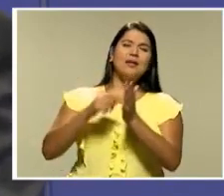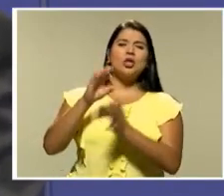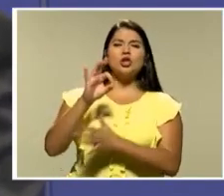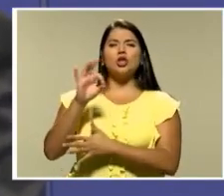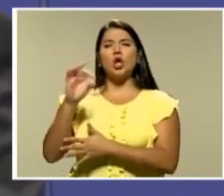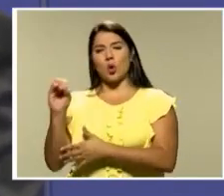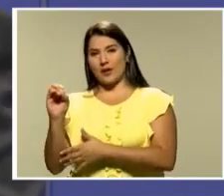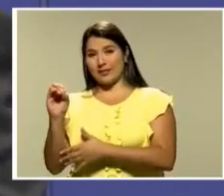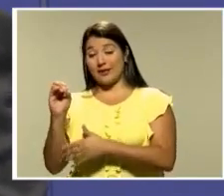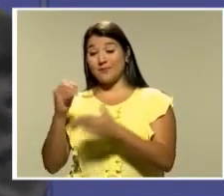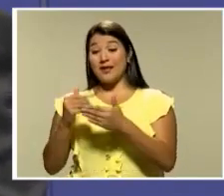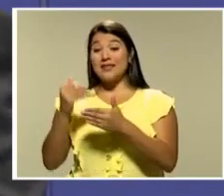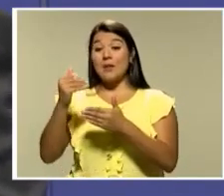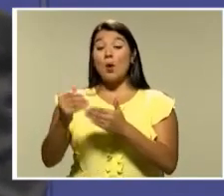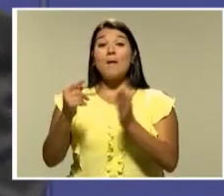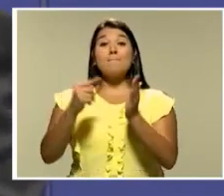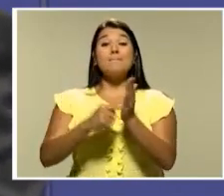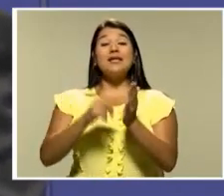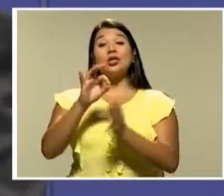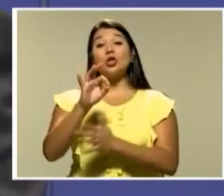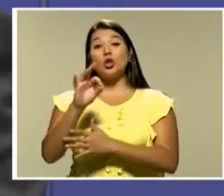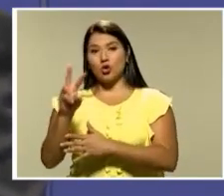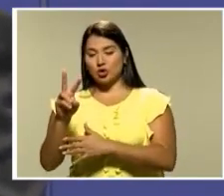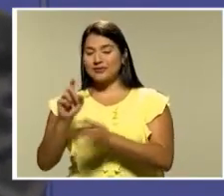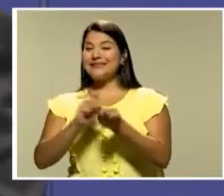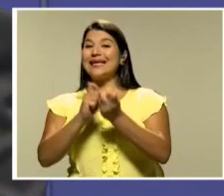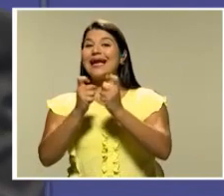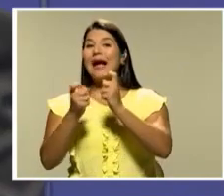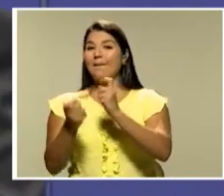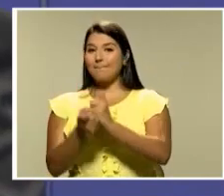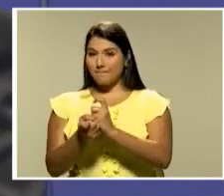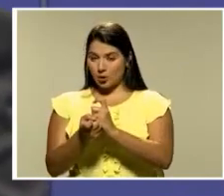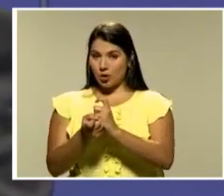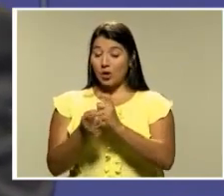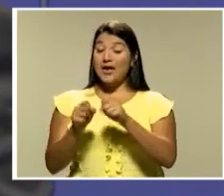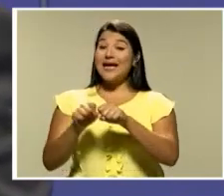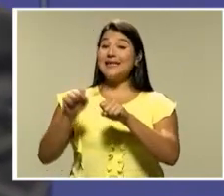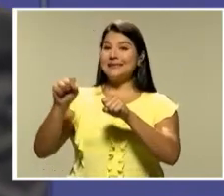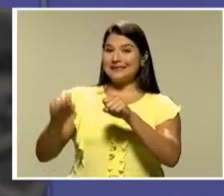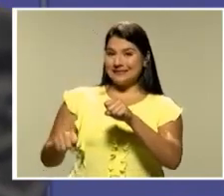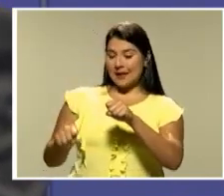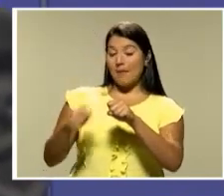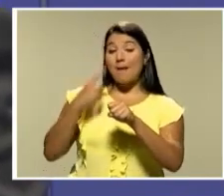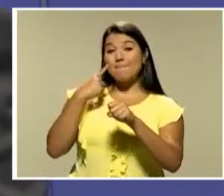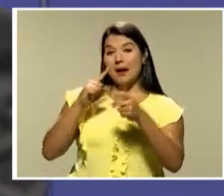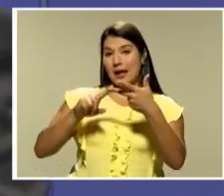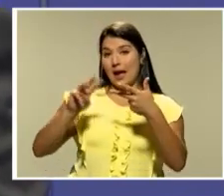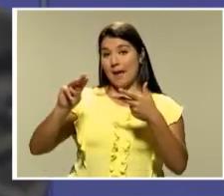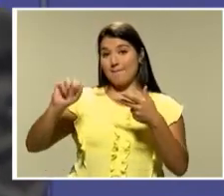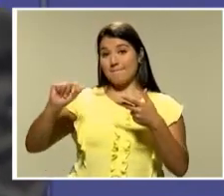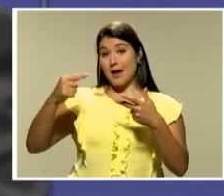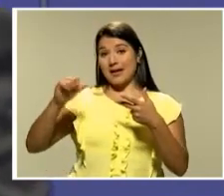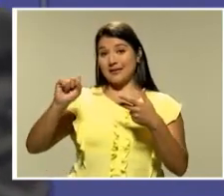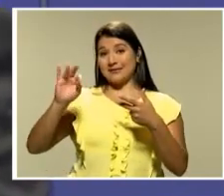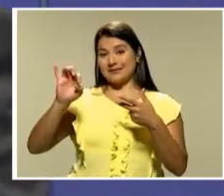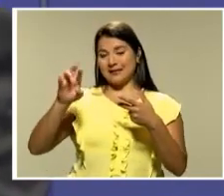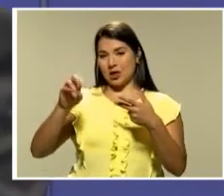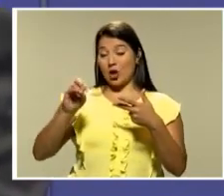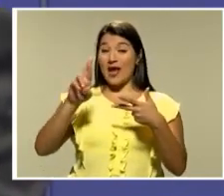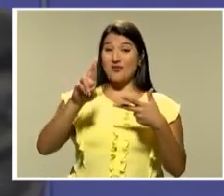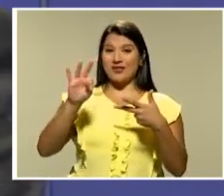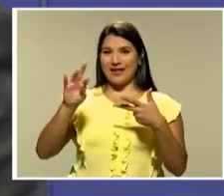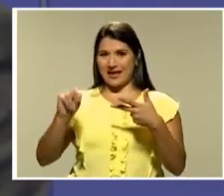año 92 se reformó el viejo régimen del magisterio, que actualmente le decimos el RTR, el